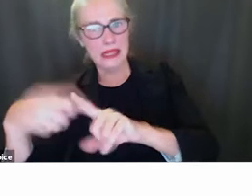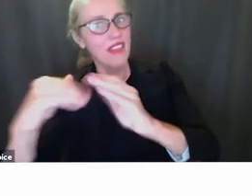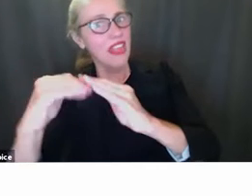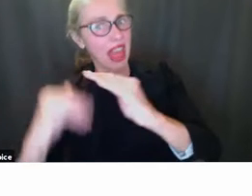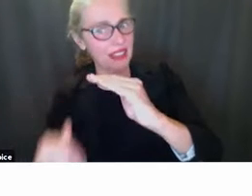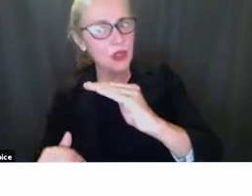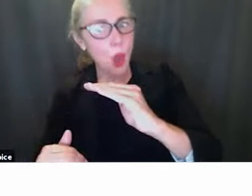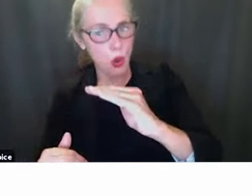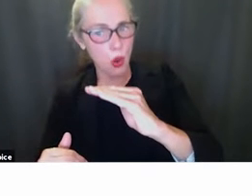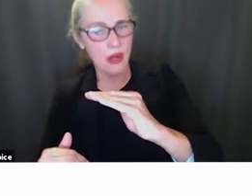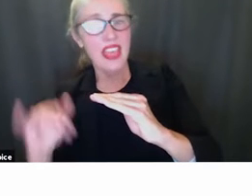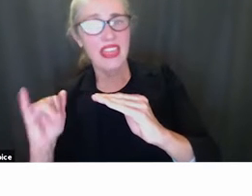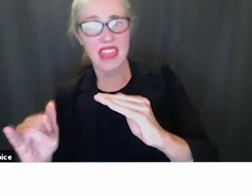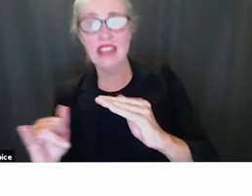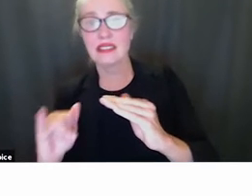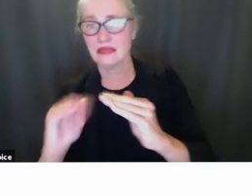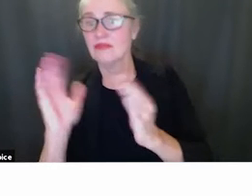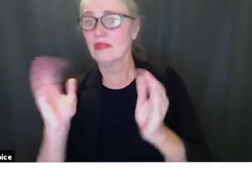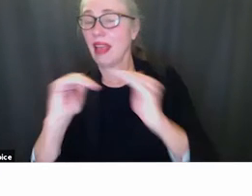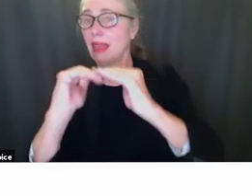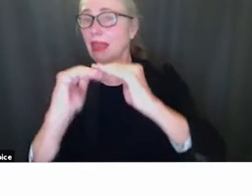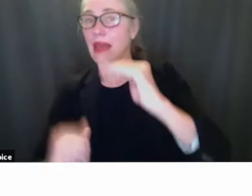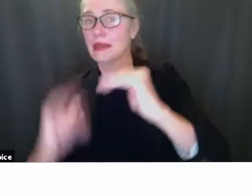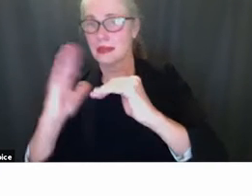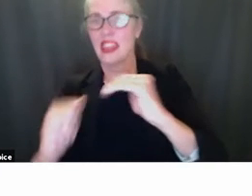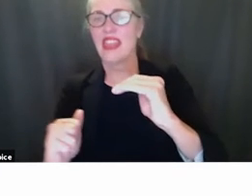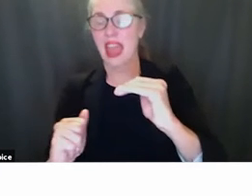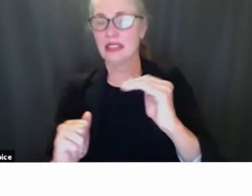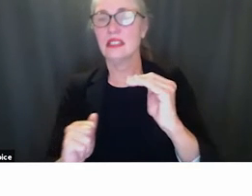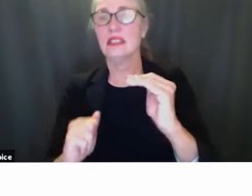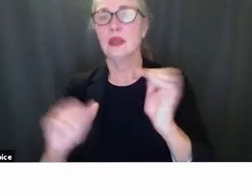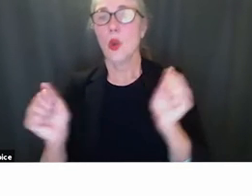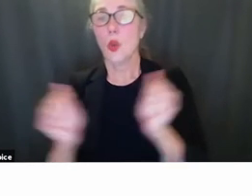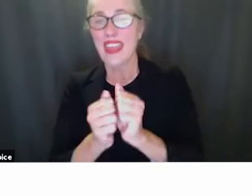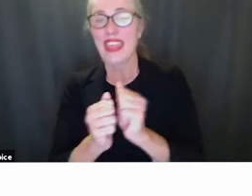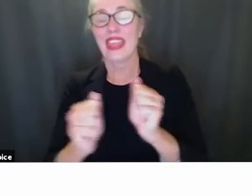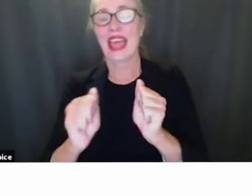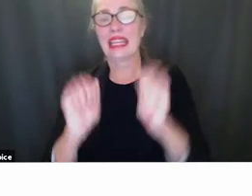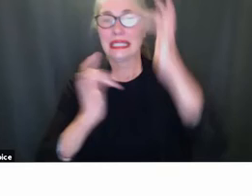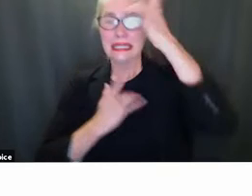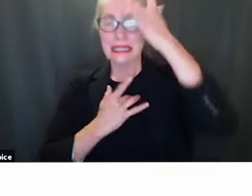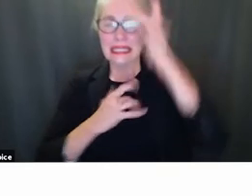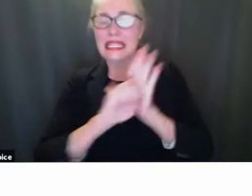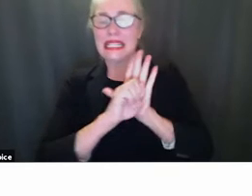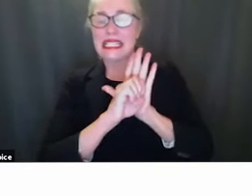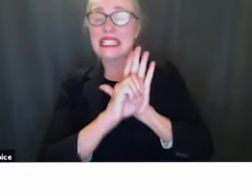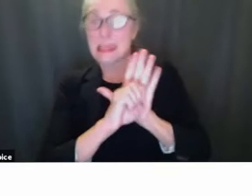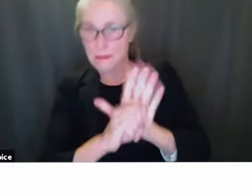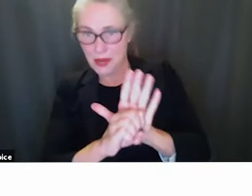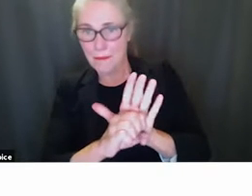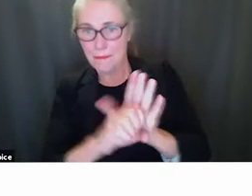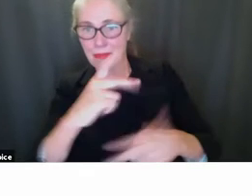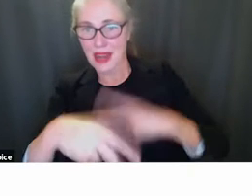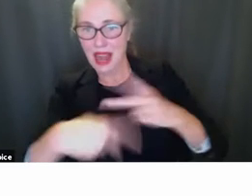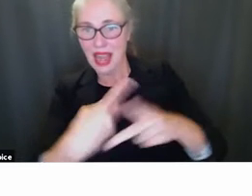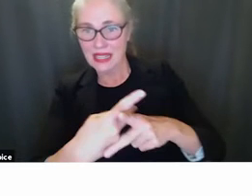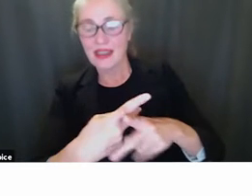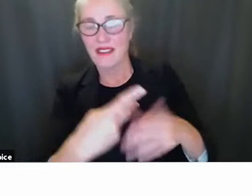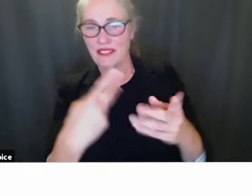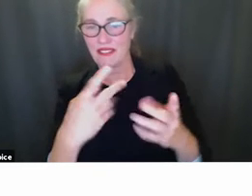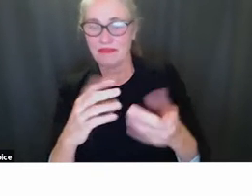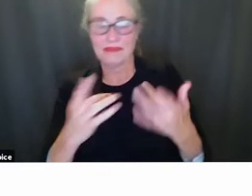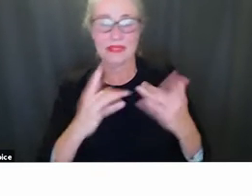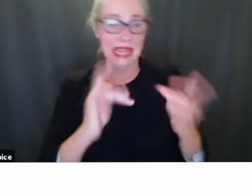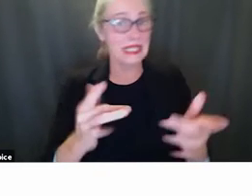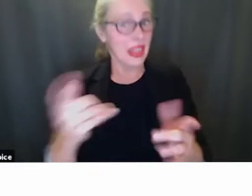las tasas entre los estudiantes asintomáticos, 11 estudiantes. Y ese fue el propósito de hacer las pruebas